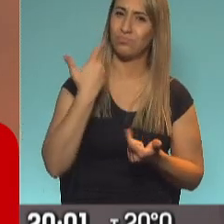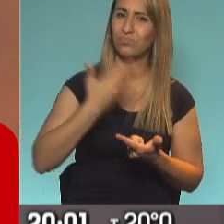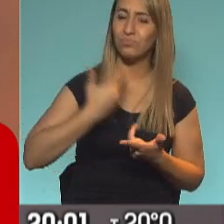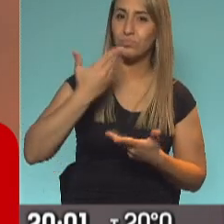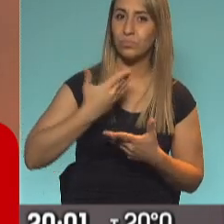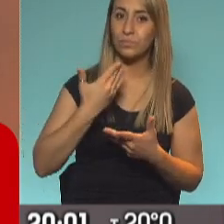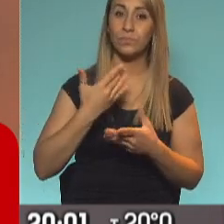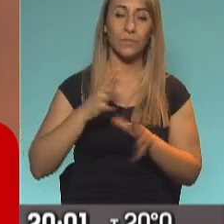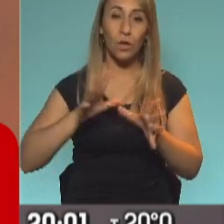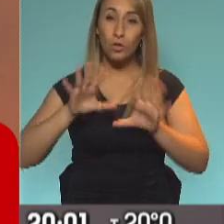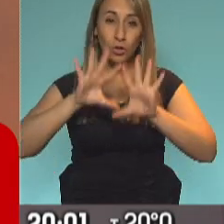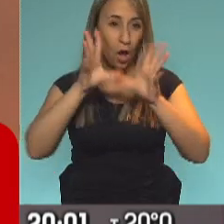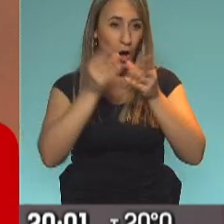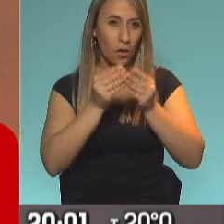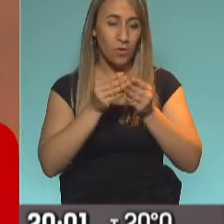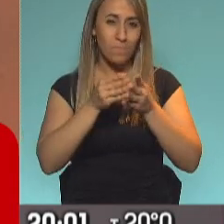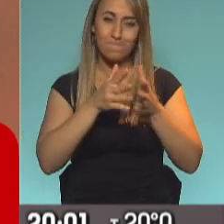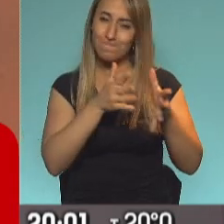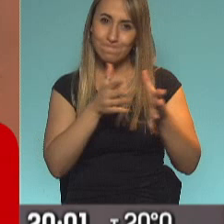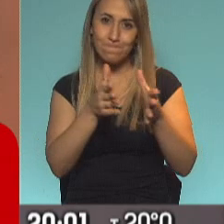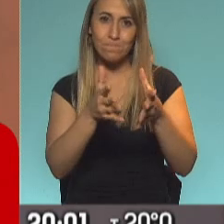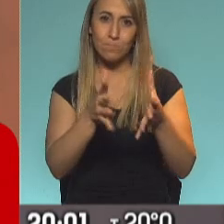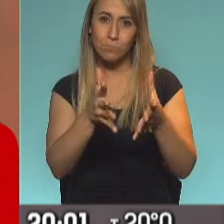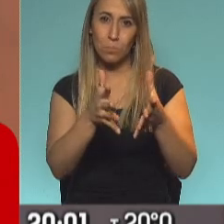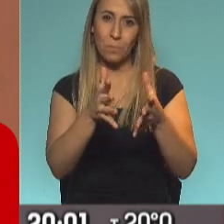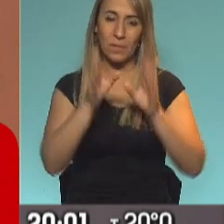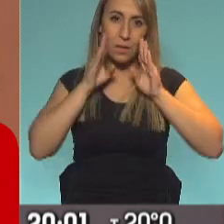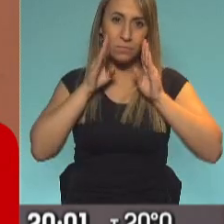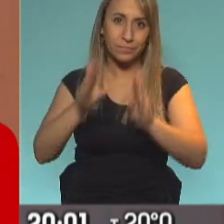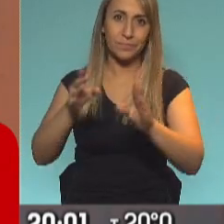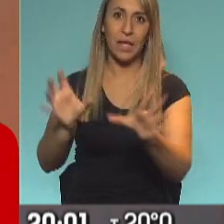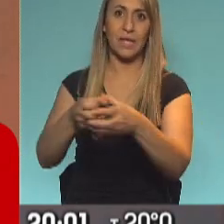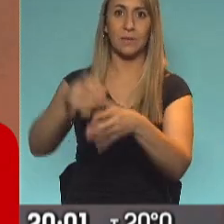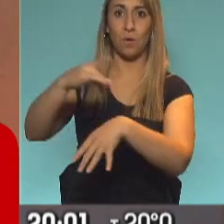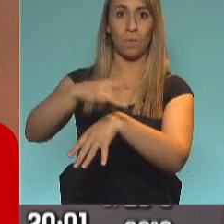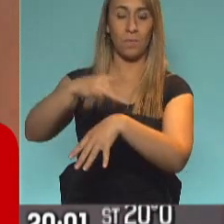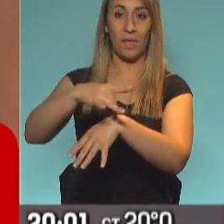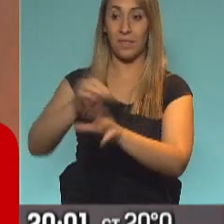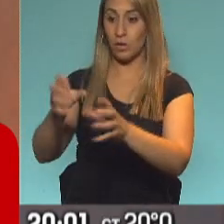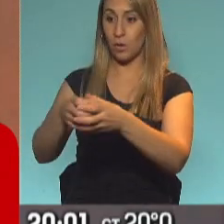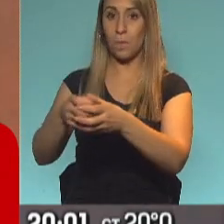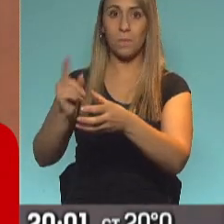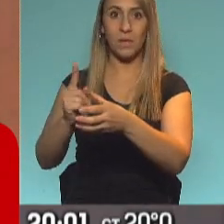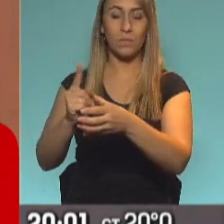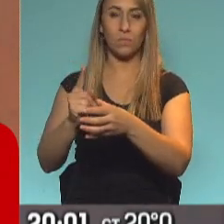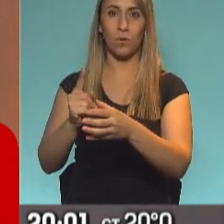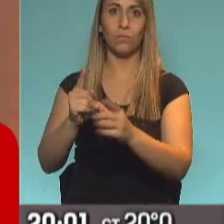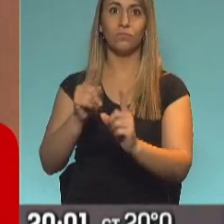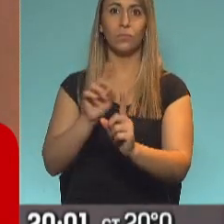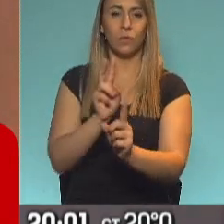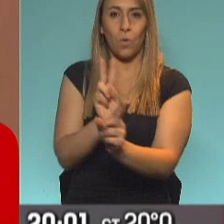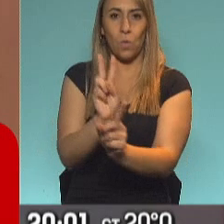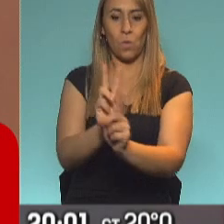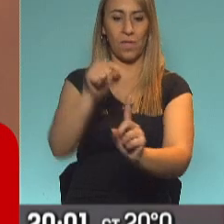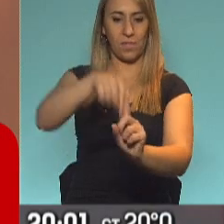Todos los caminos conducen al equipo médico que rodeó a Maradona una vez que salió